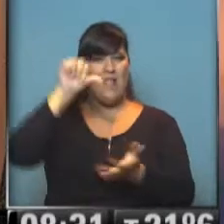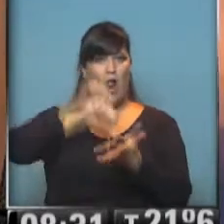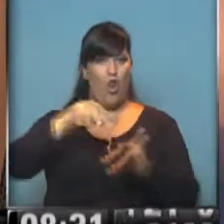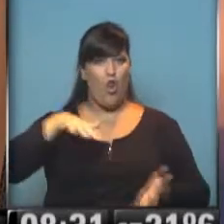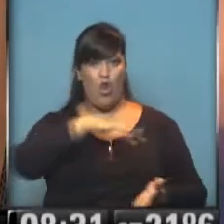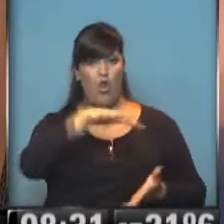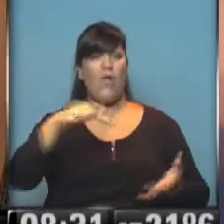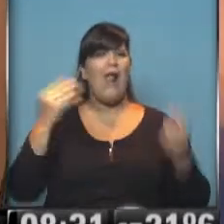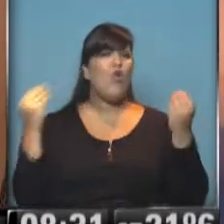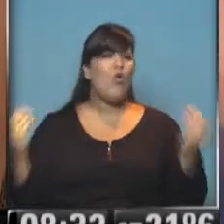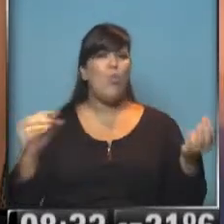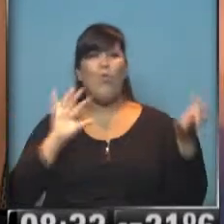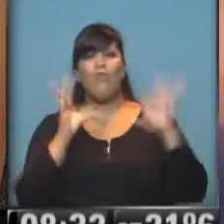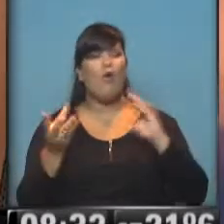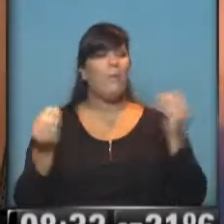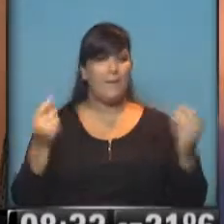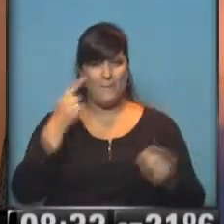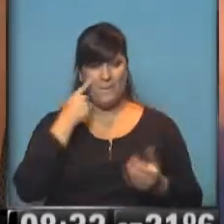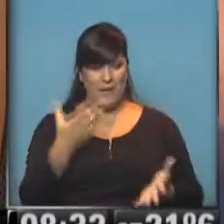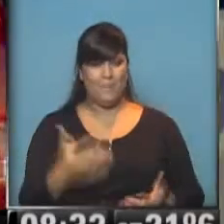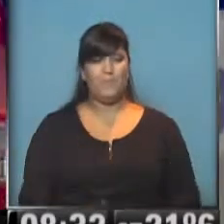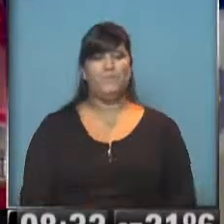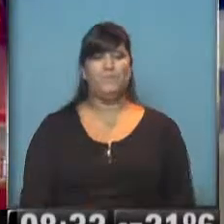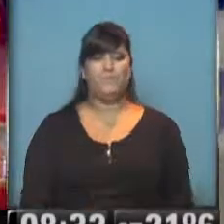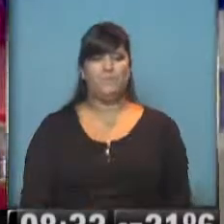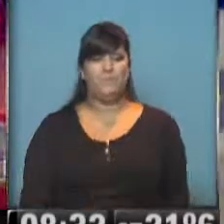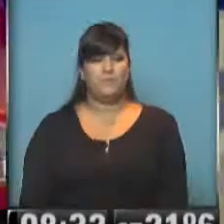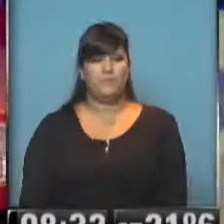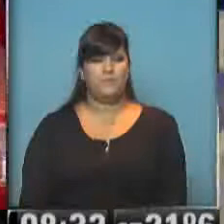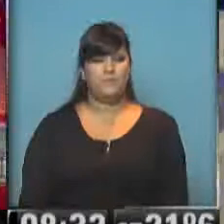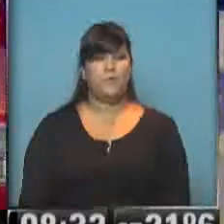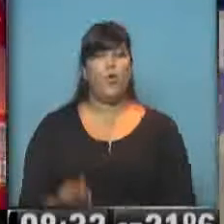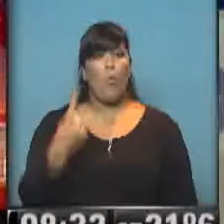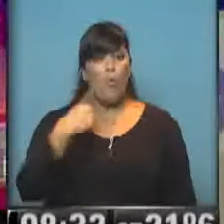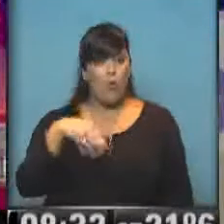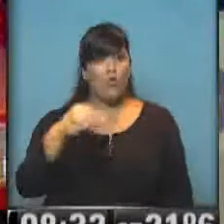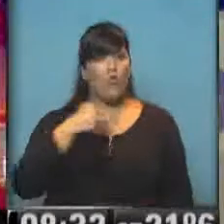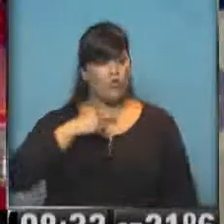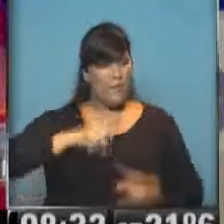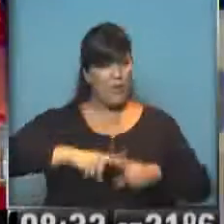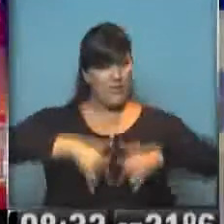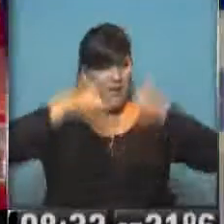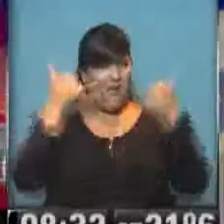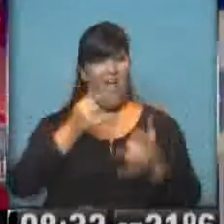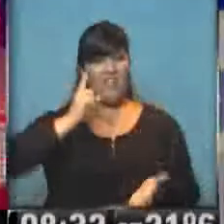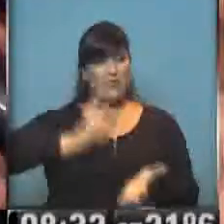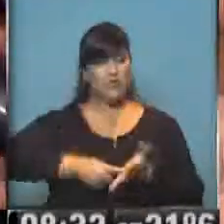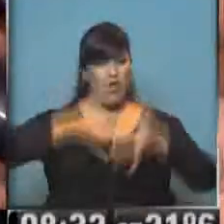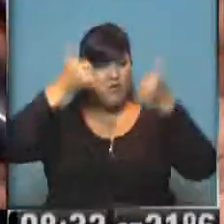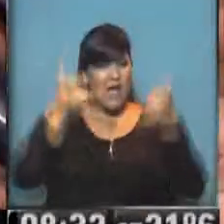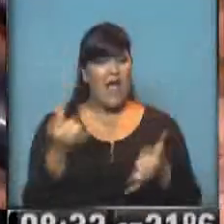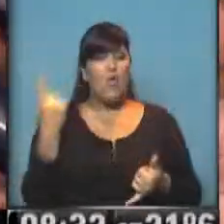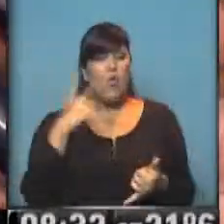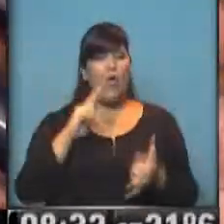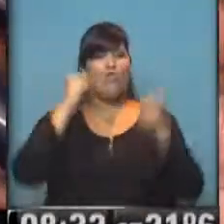se daba esta actividad? Lo repasamos. Cuando hay voluntad política, cuando hay decisión y cuando